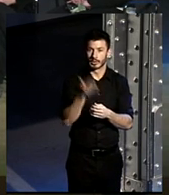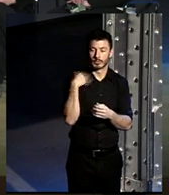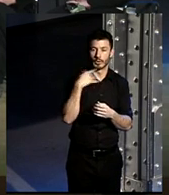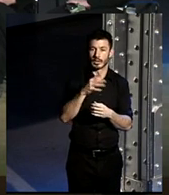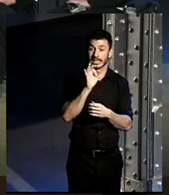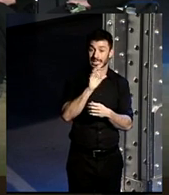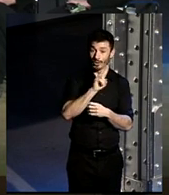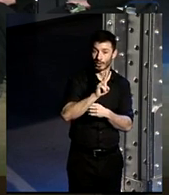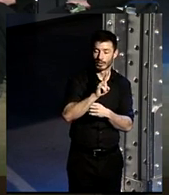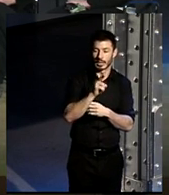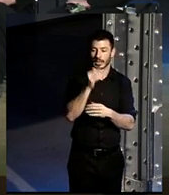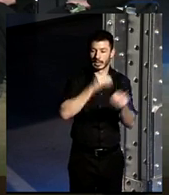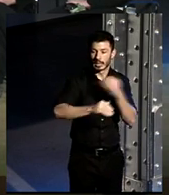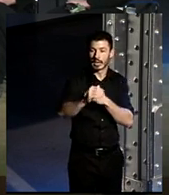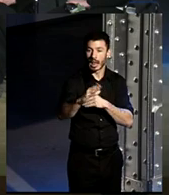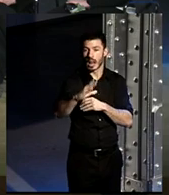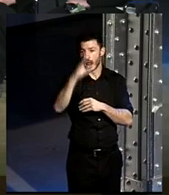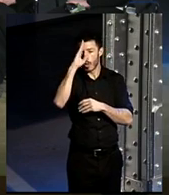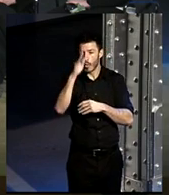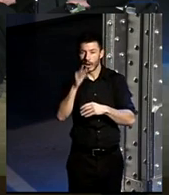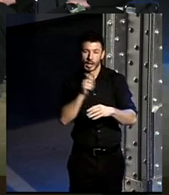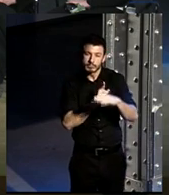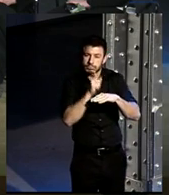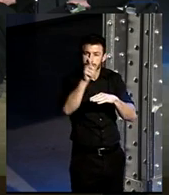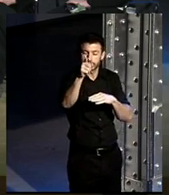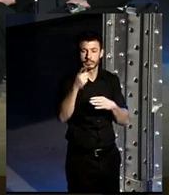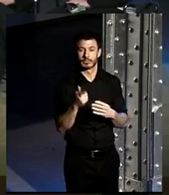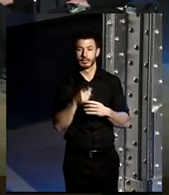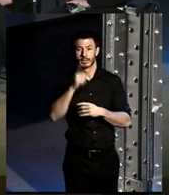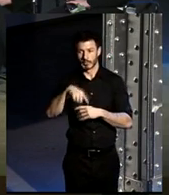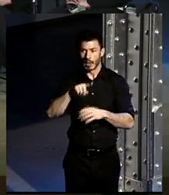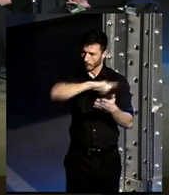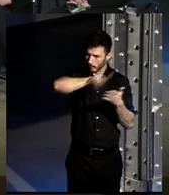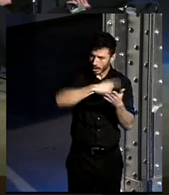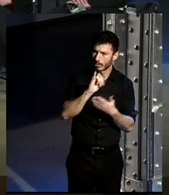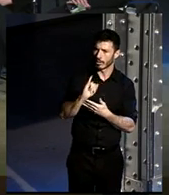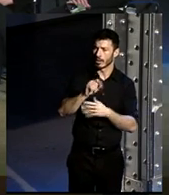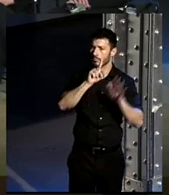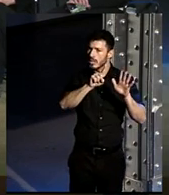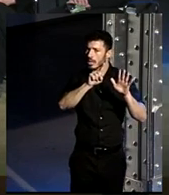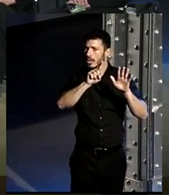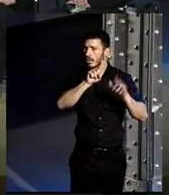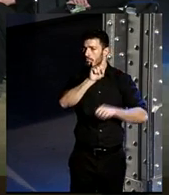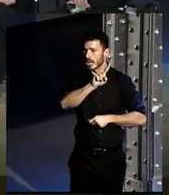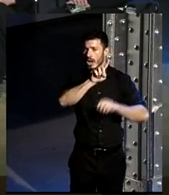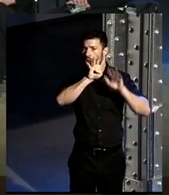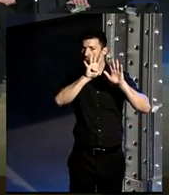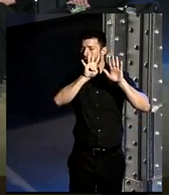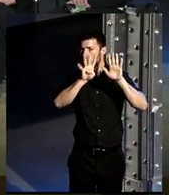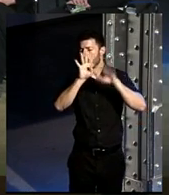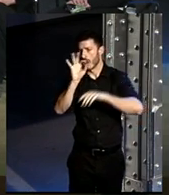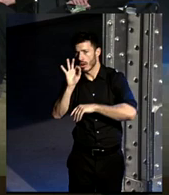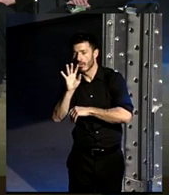Luna, grabados de Leopoldo Galuzzo que representan ese viaje a la Luna. También platos del año 1900 con juegos, el año 2000. Sí.